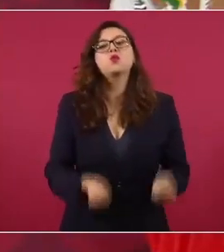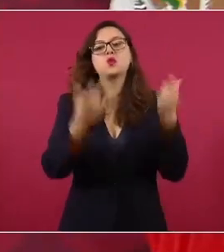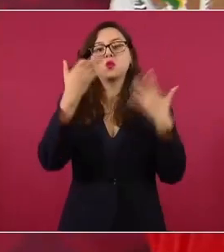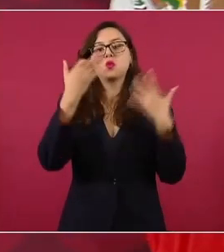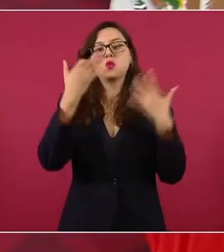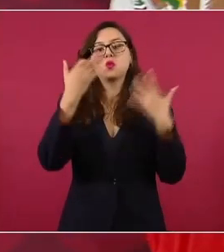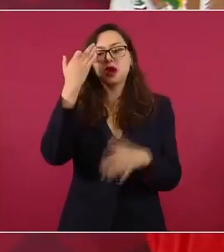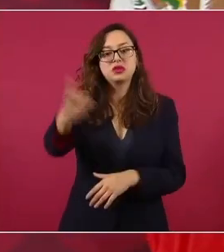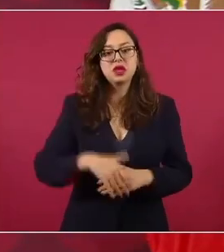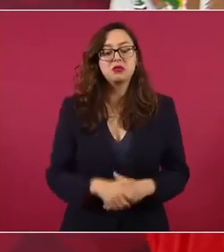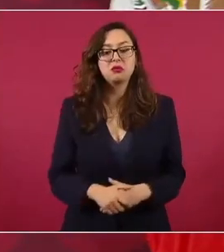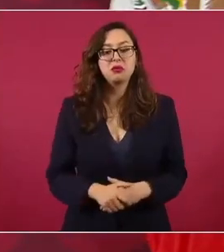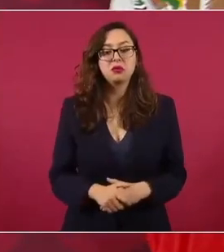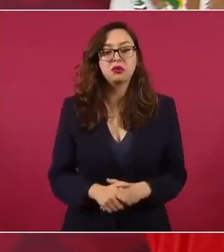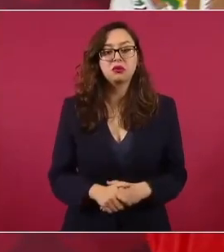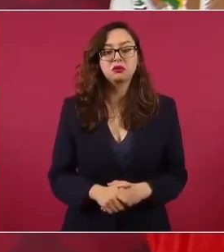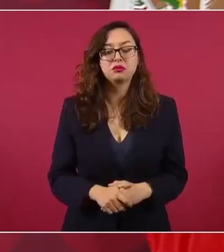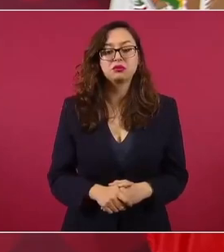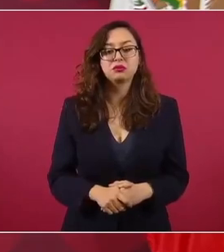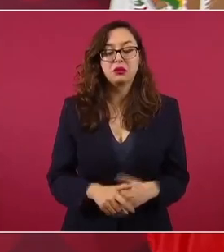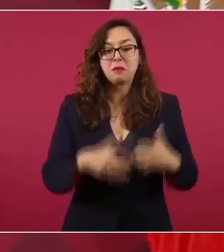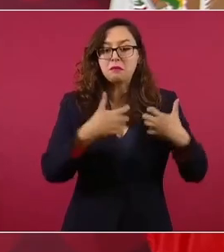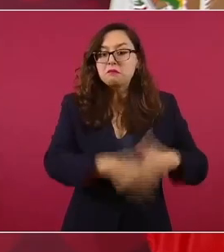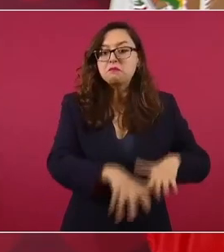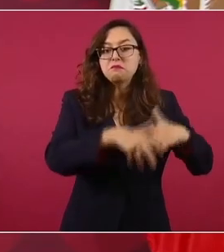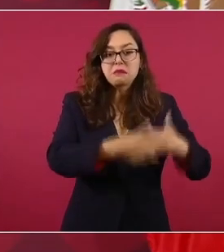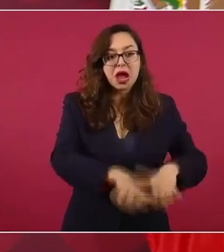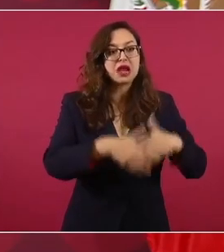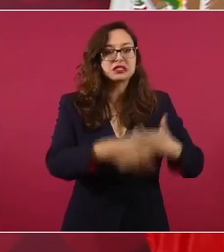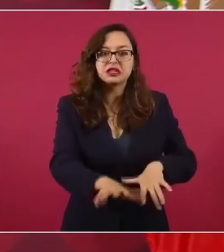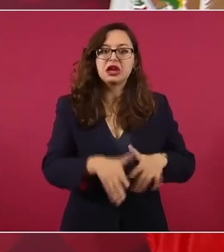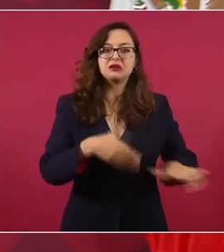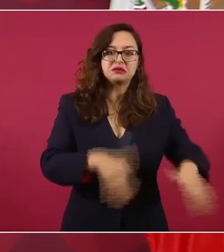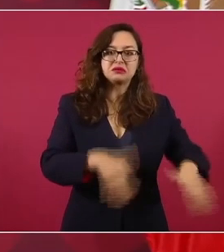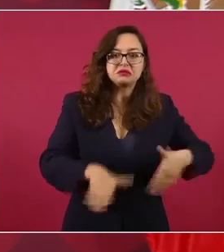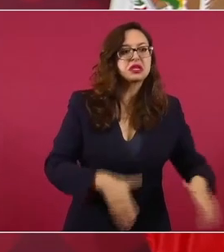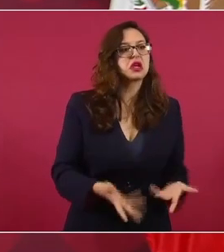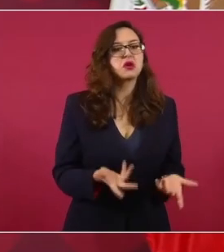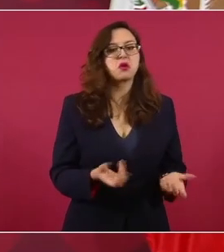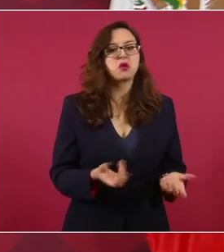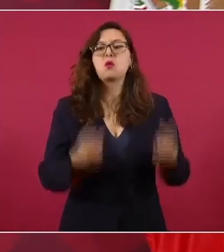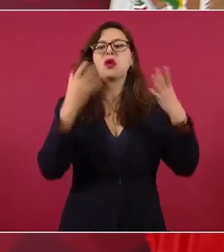Pues sí caminan, pero me refiero a marchar.